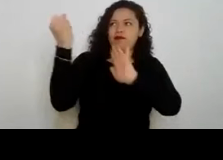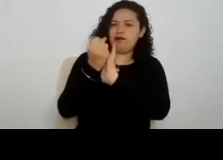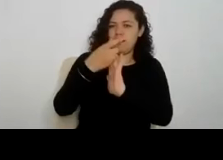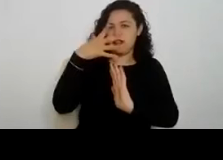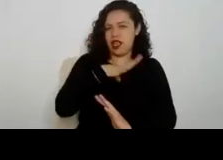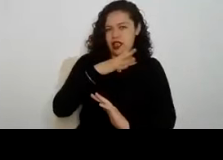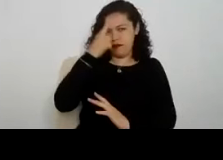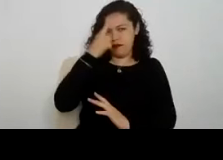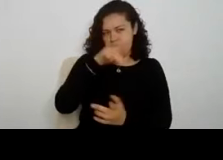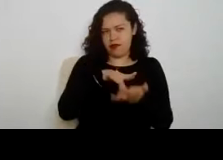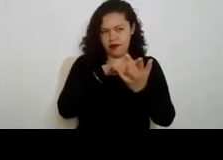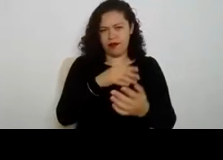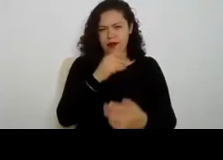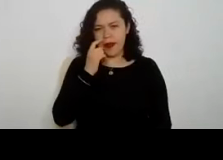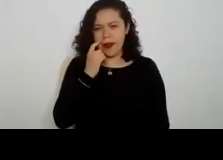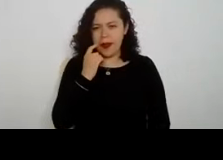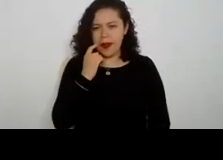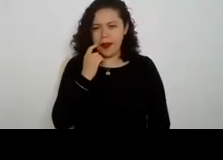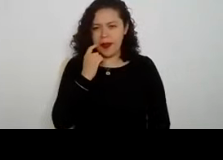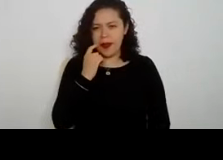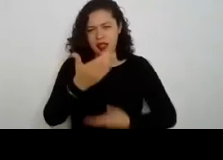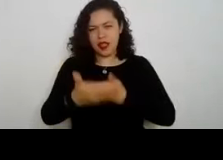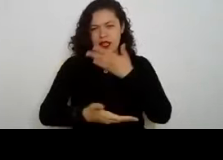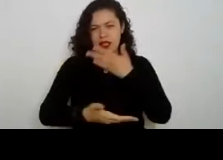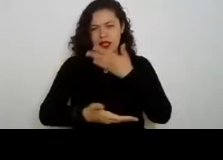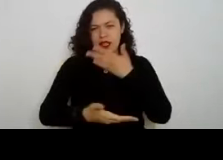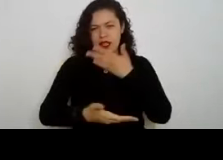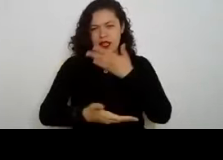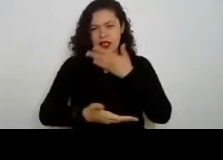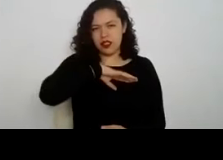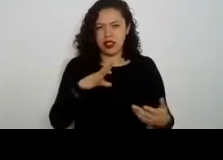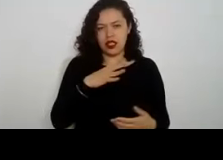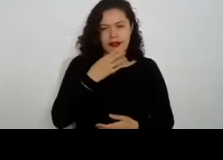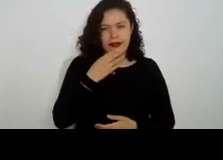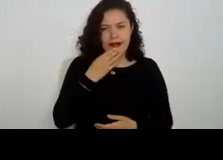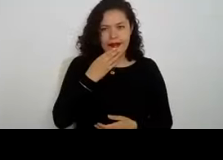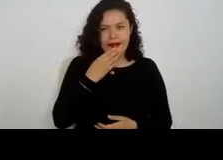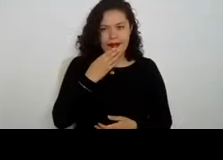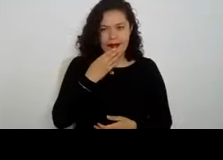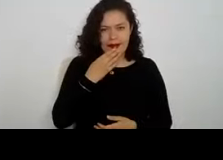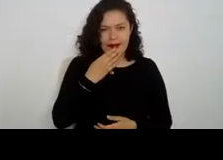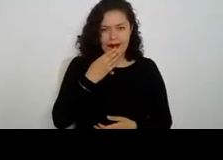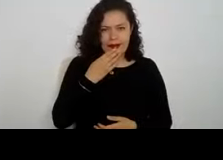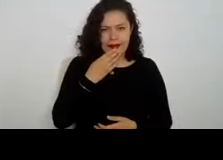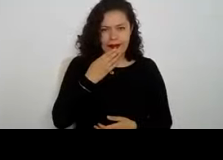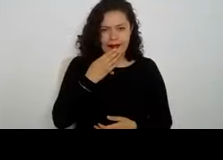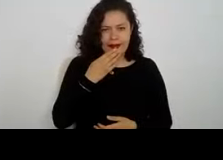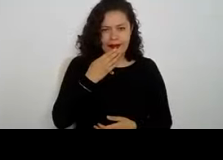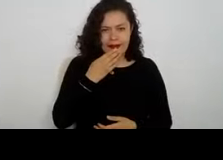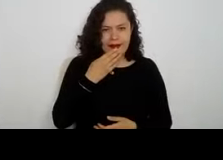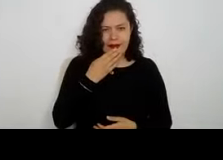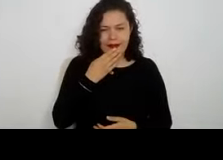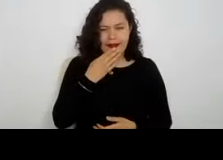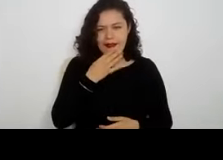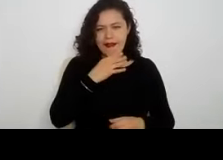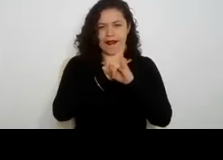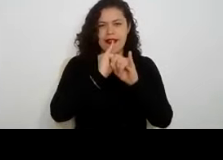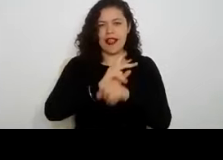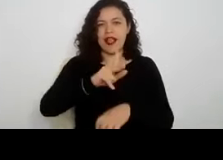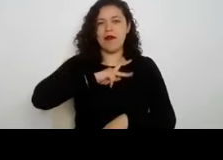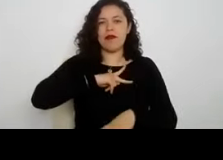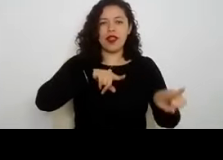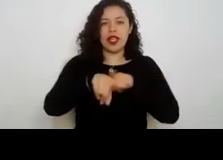que nosotros ofrecemos es la parte digital. Mi hermana, que es mi socia, trabajó, bueno, tuvo una agencia de marketing digital